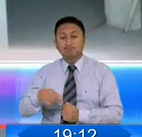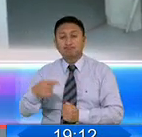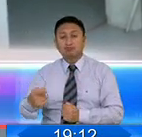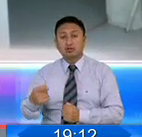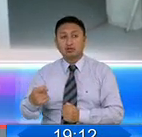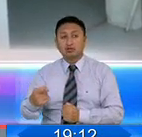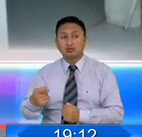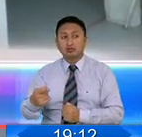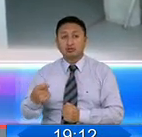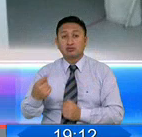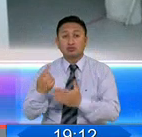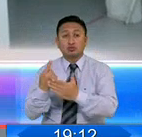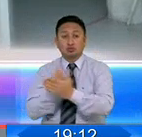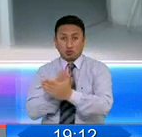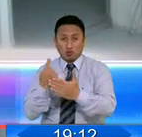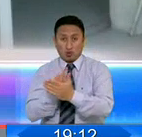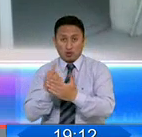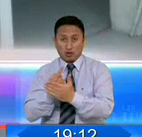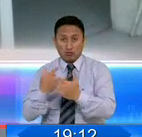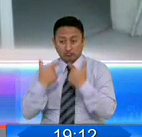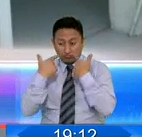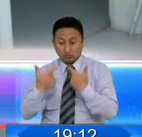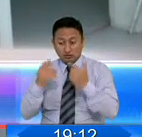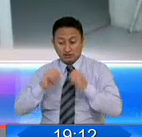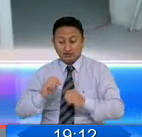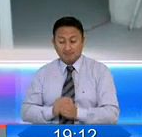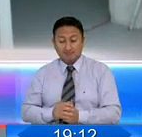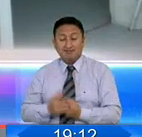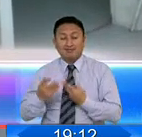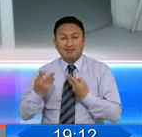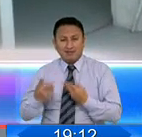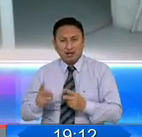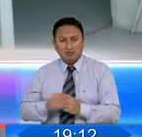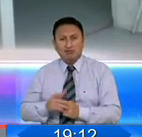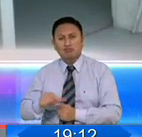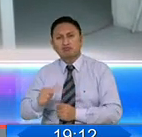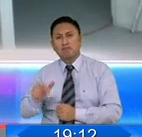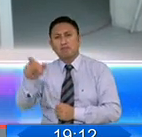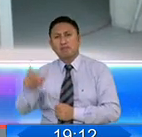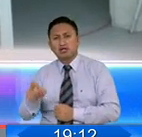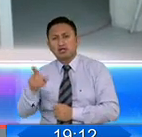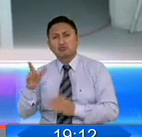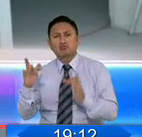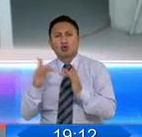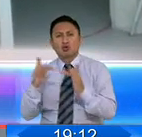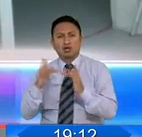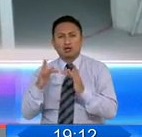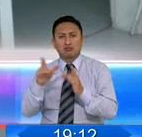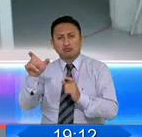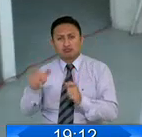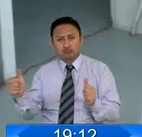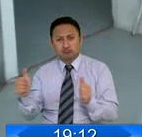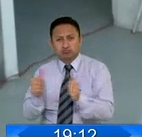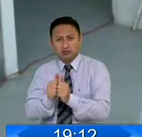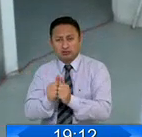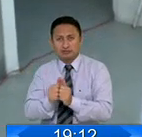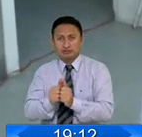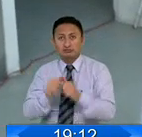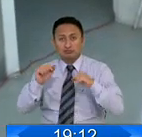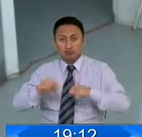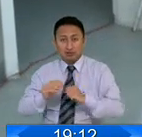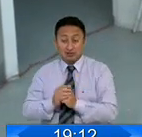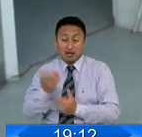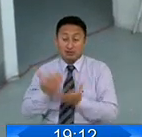periodo de su aislamiento y también se busca conocer con qué personas está este paciente ha tenido contacto y